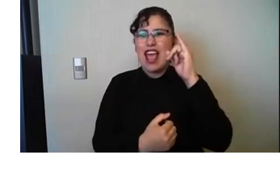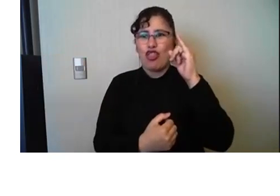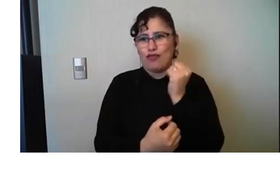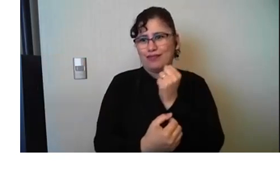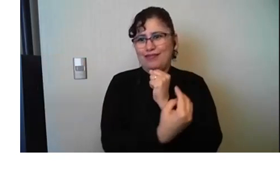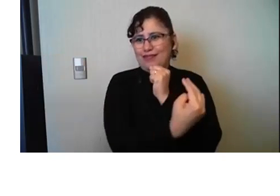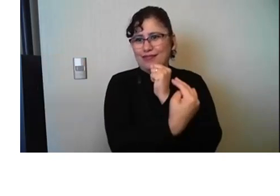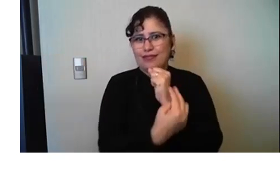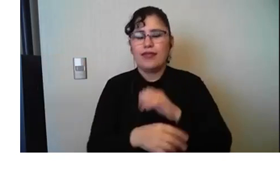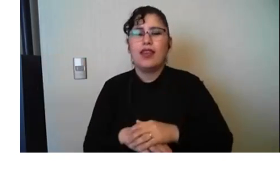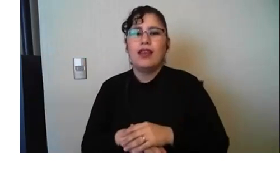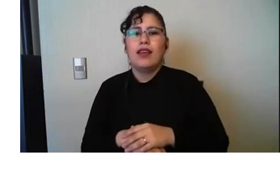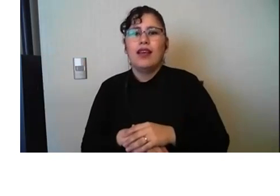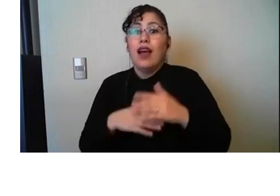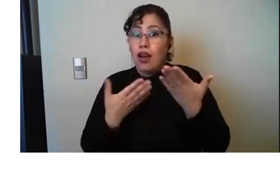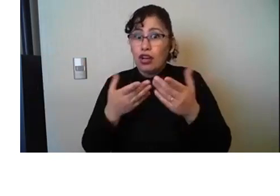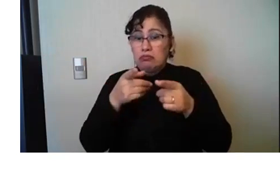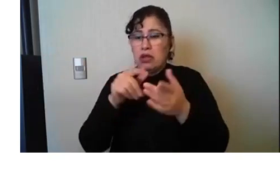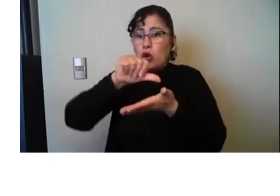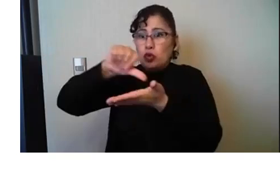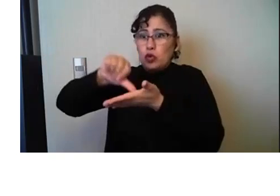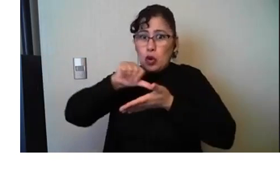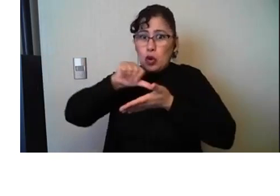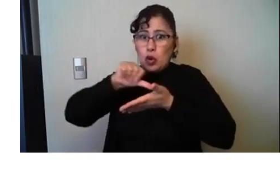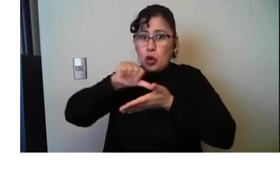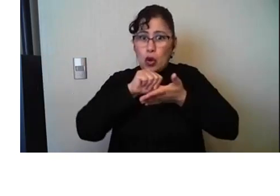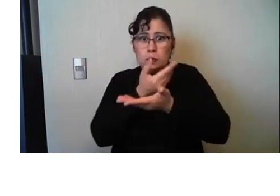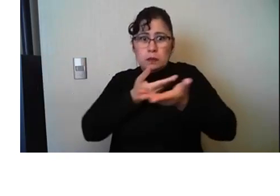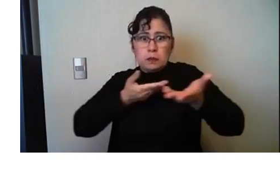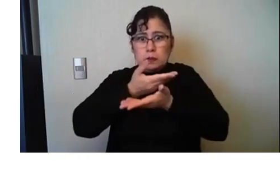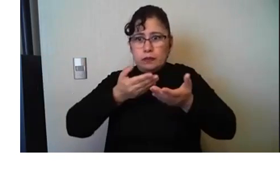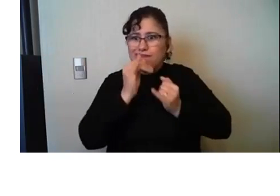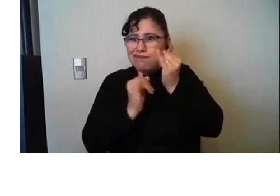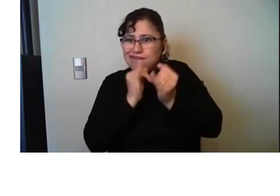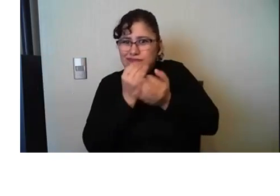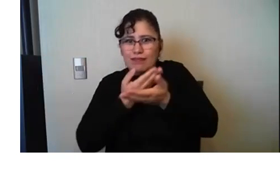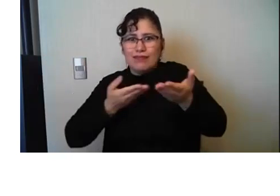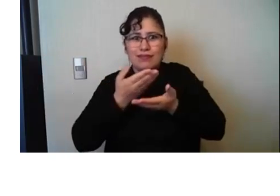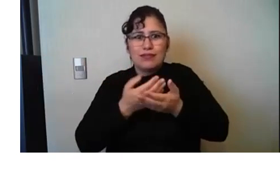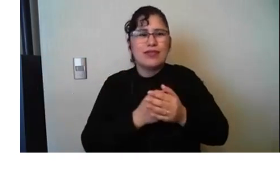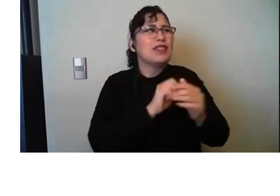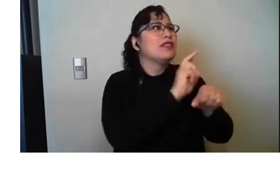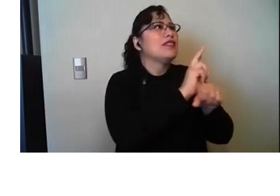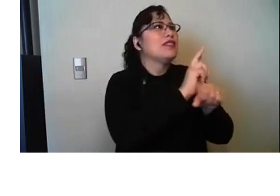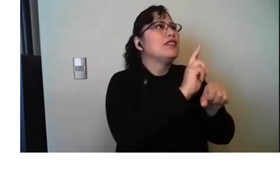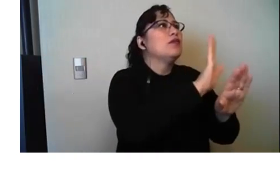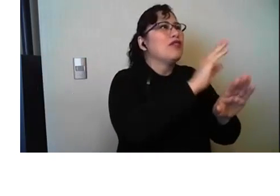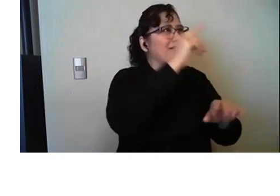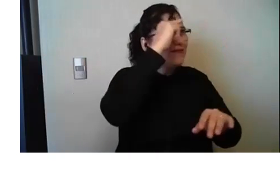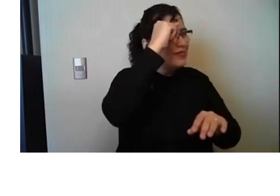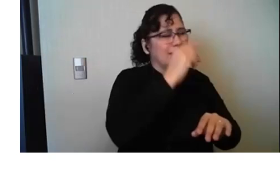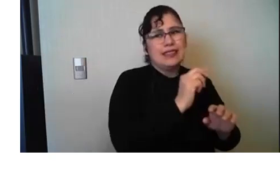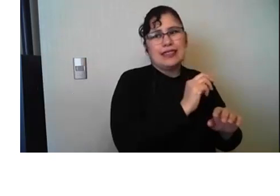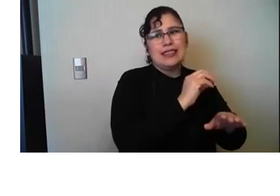Entonces, estos núcleos están interrelacionados entre sí, ¿ya? Y en la... Profe, Sí,